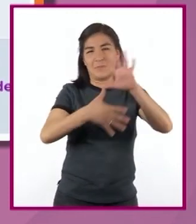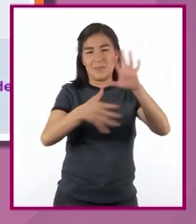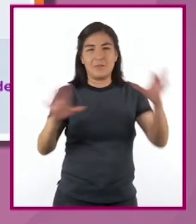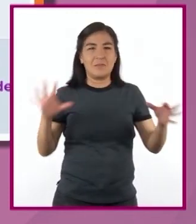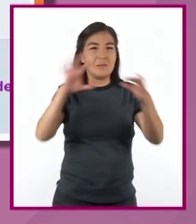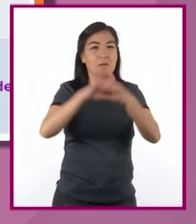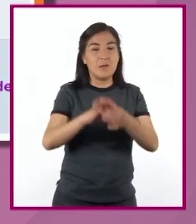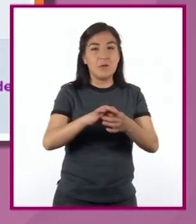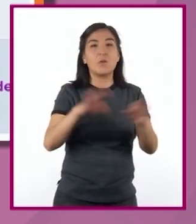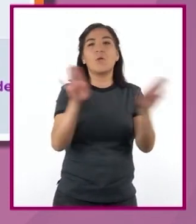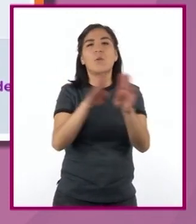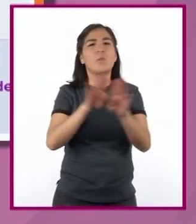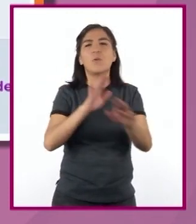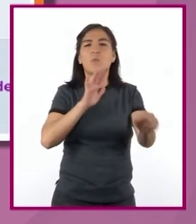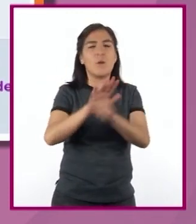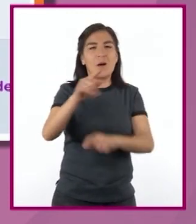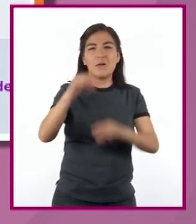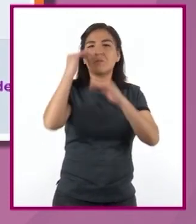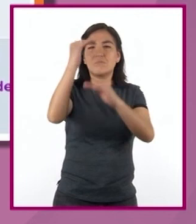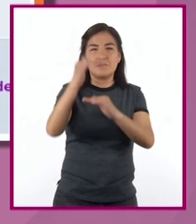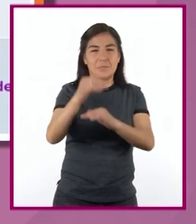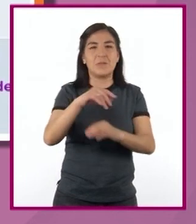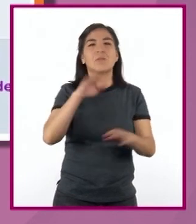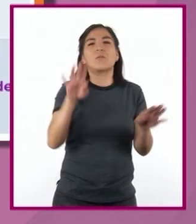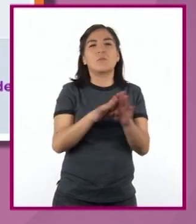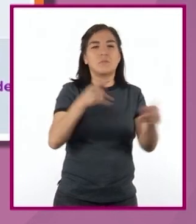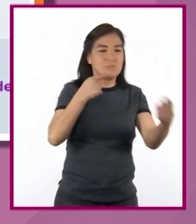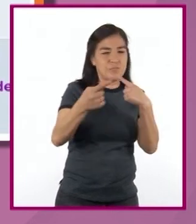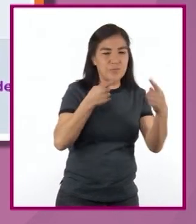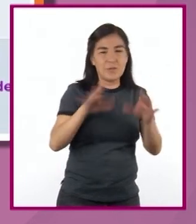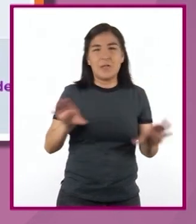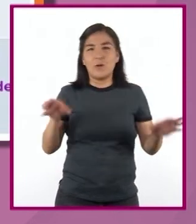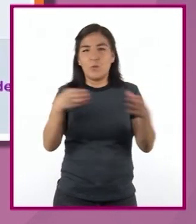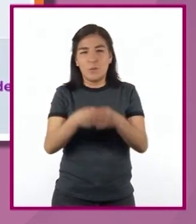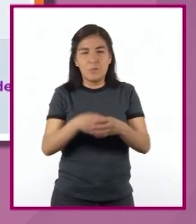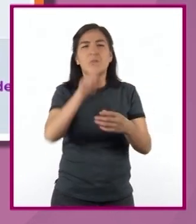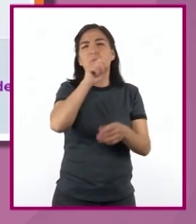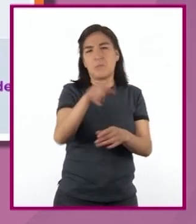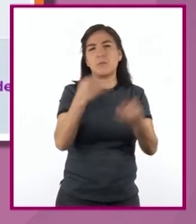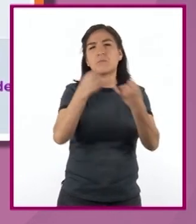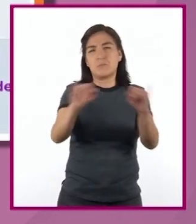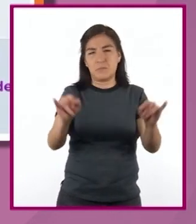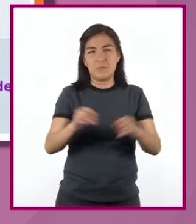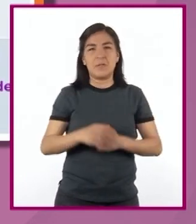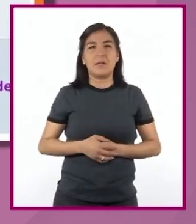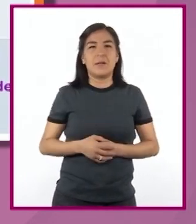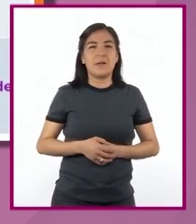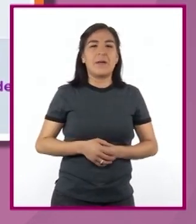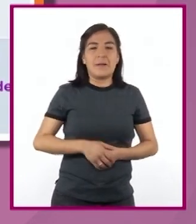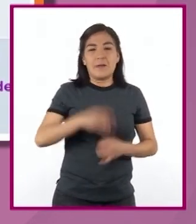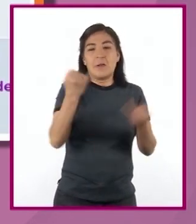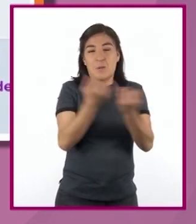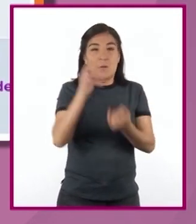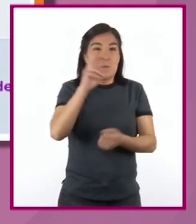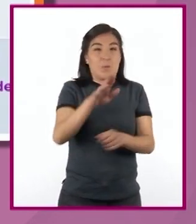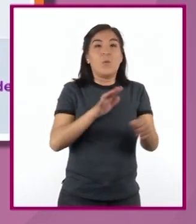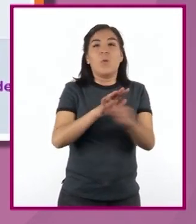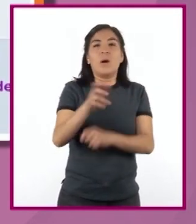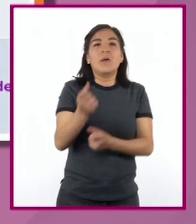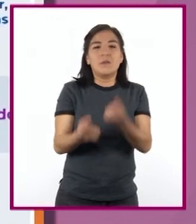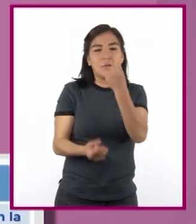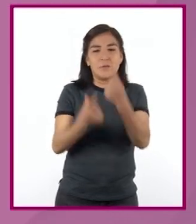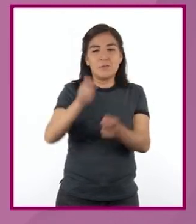cuales estuvieron marcados por acciones colectivas e individuales. Pero en estas últimas destacan